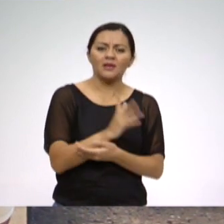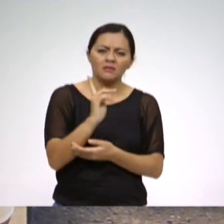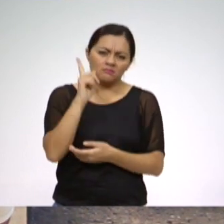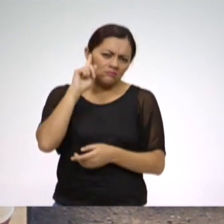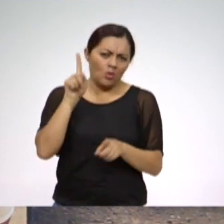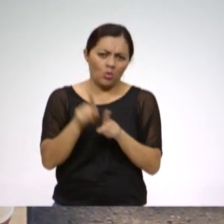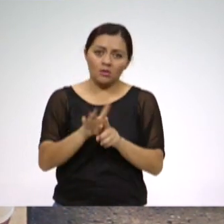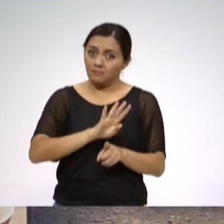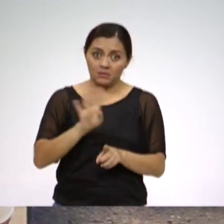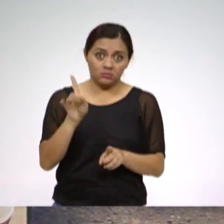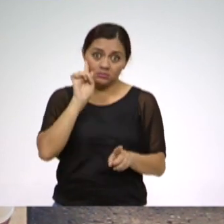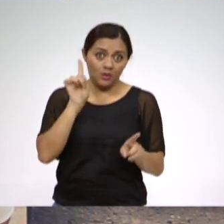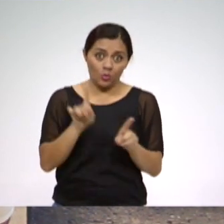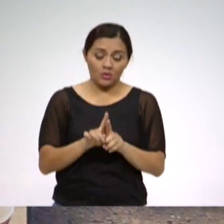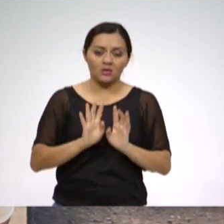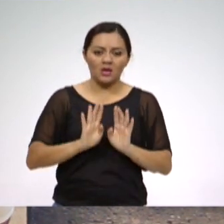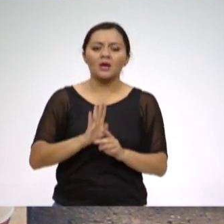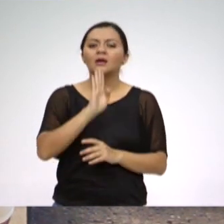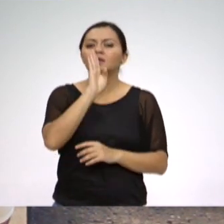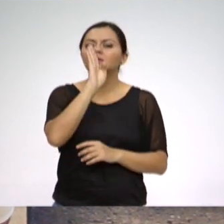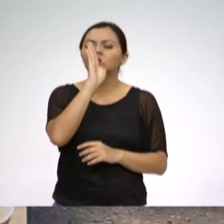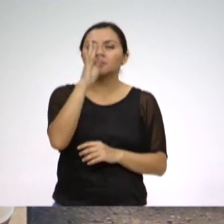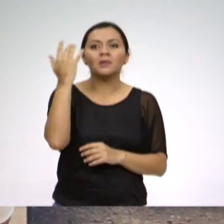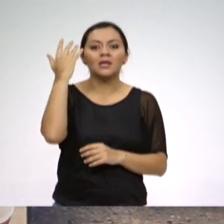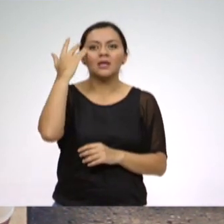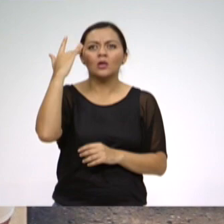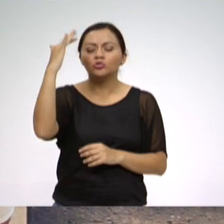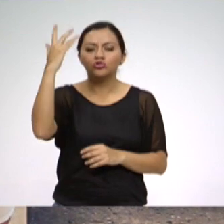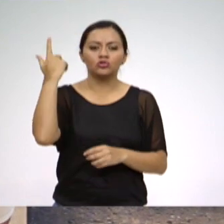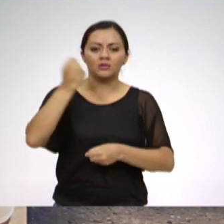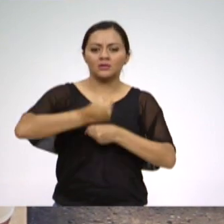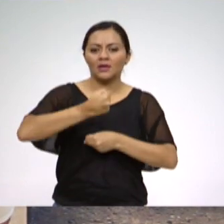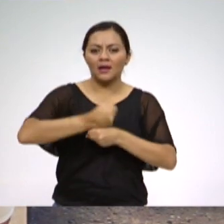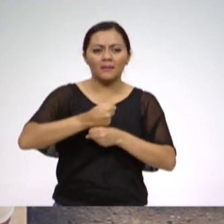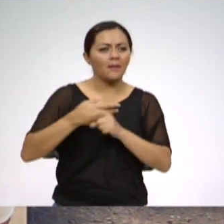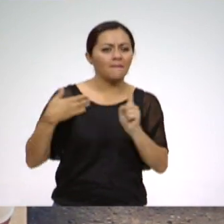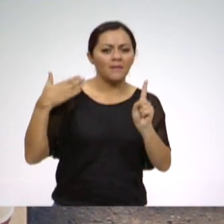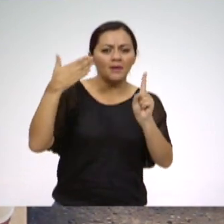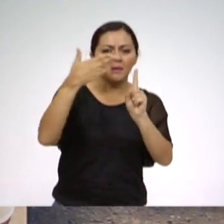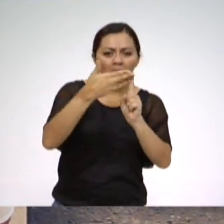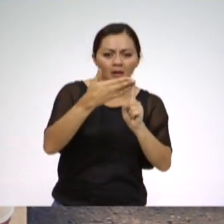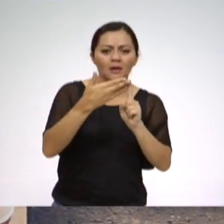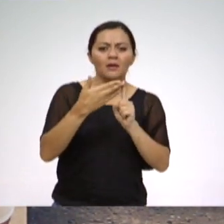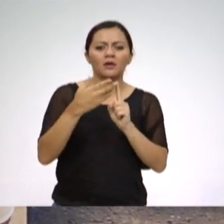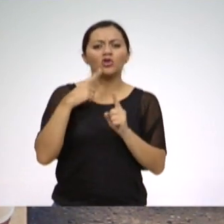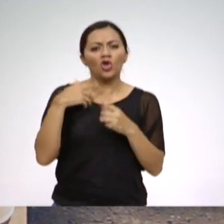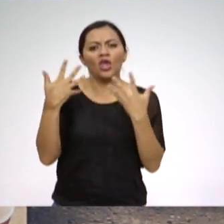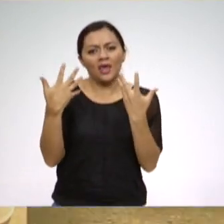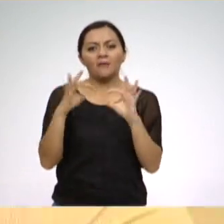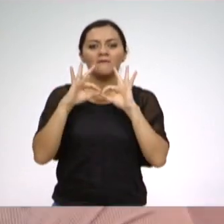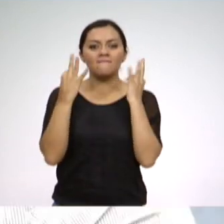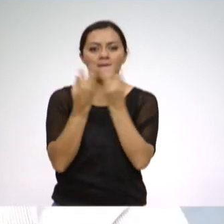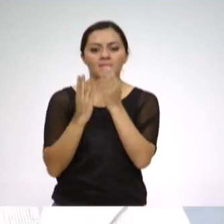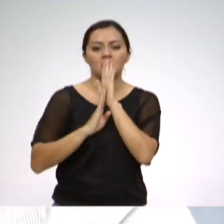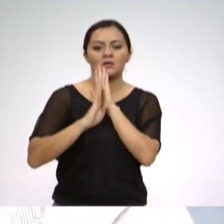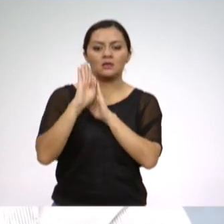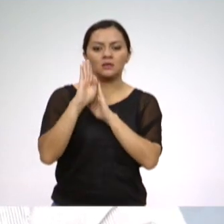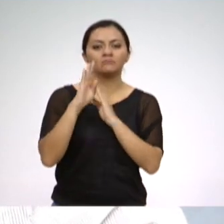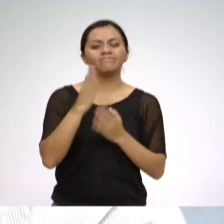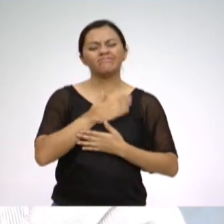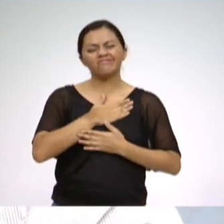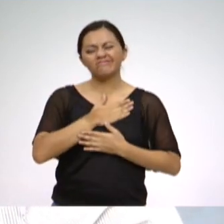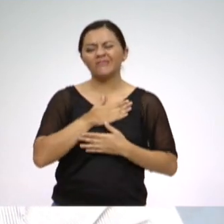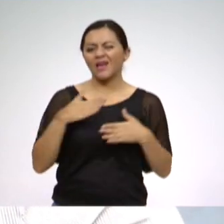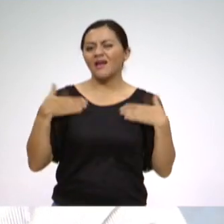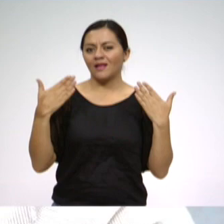así con mi mami. Entonces yo siempre iba con la ilusión a trabajar, era por sacarle adelante a mi familia. Eso me llenaba a